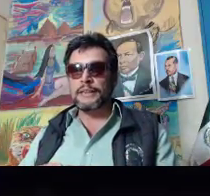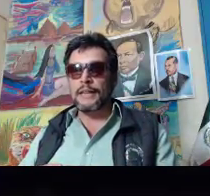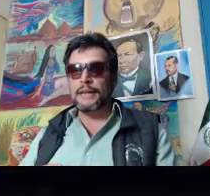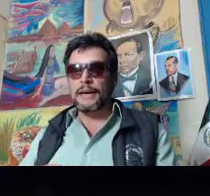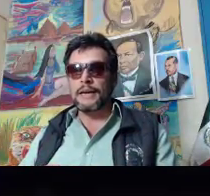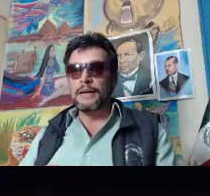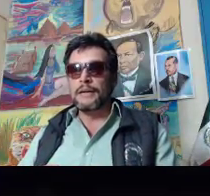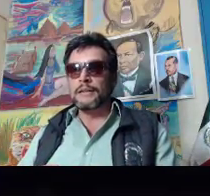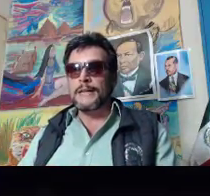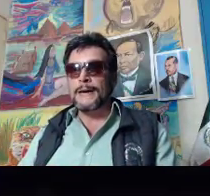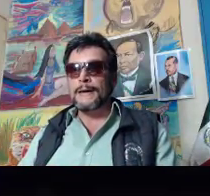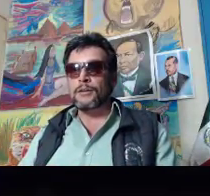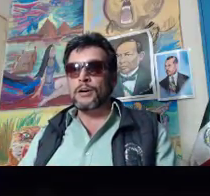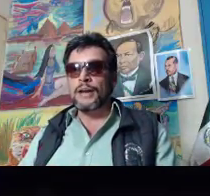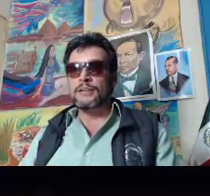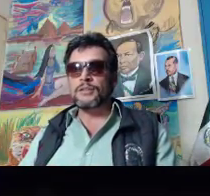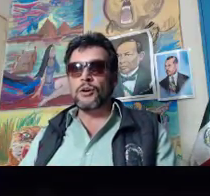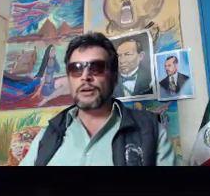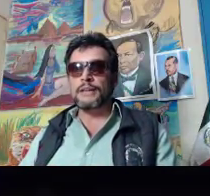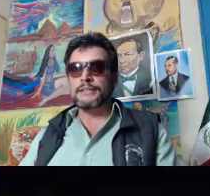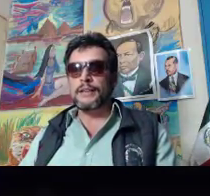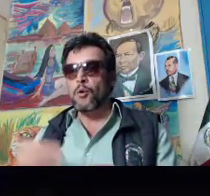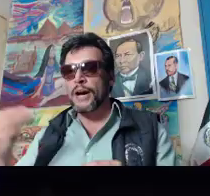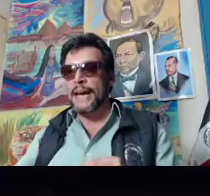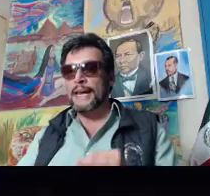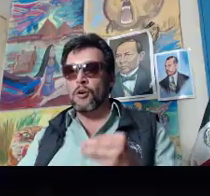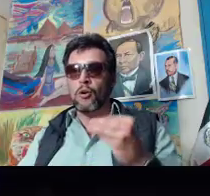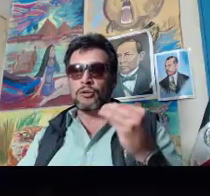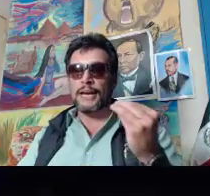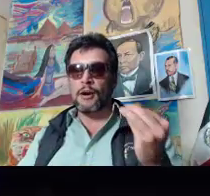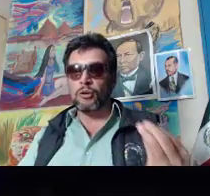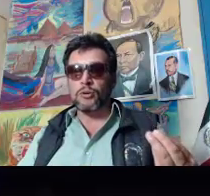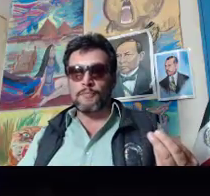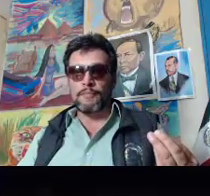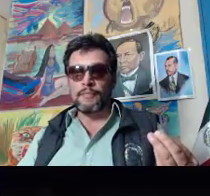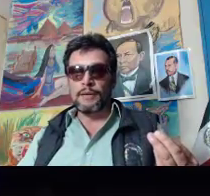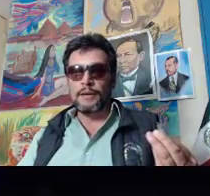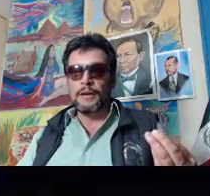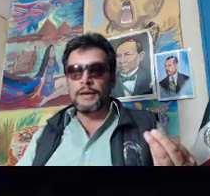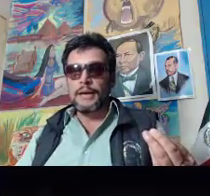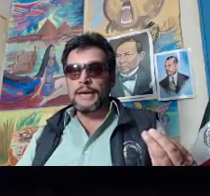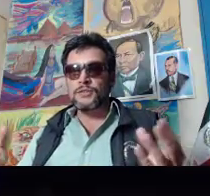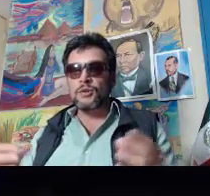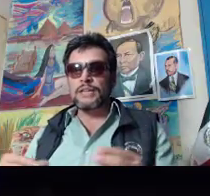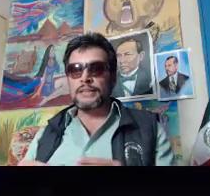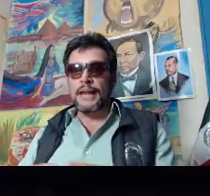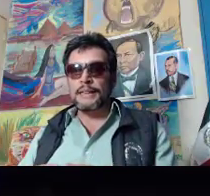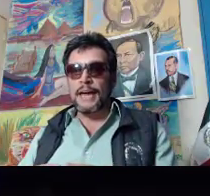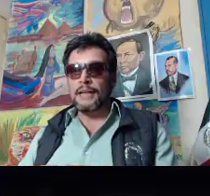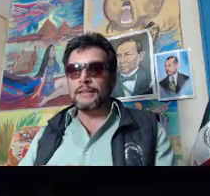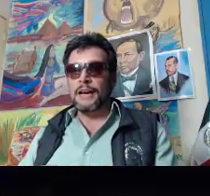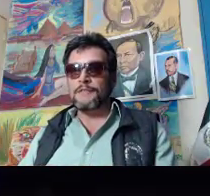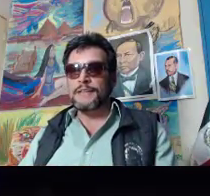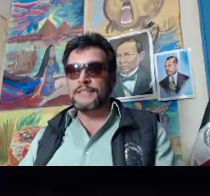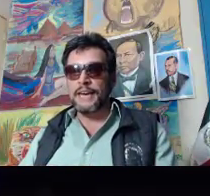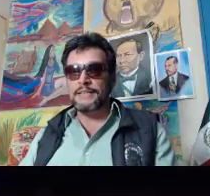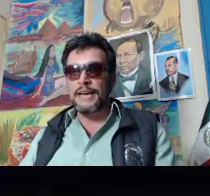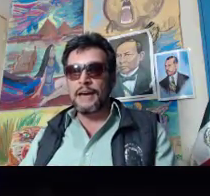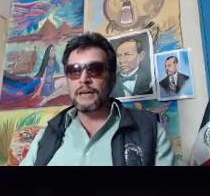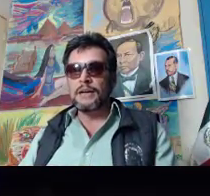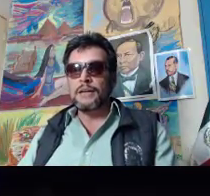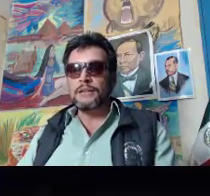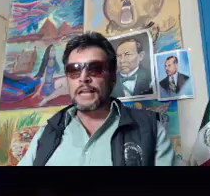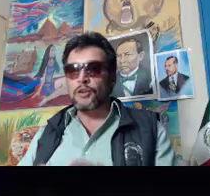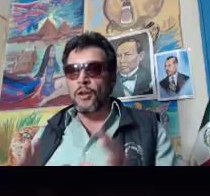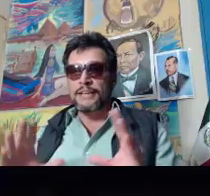no se trata de una acción, de un género contra el otro. Esto se trata de la